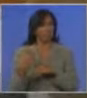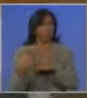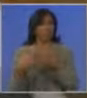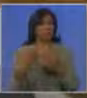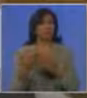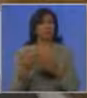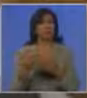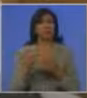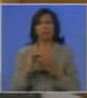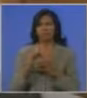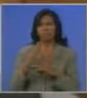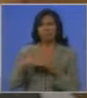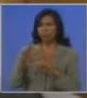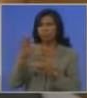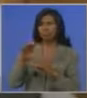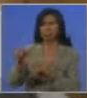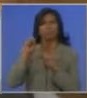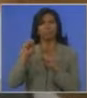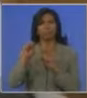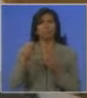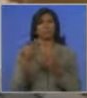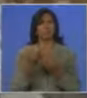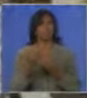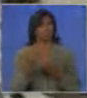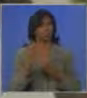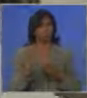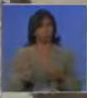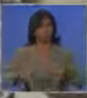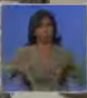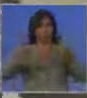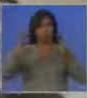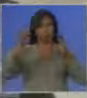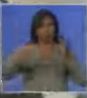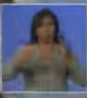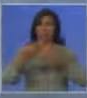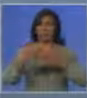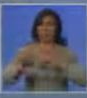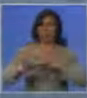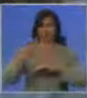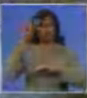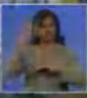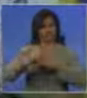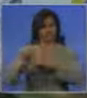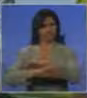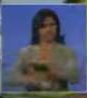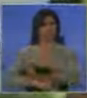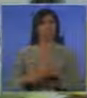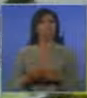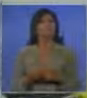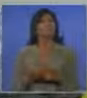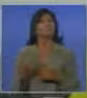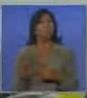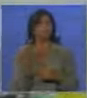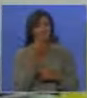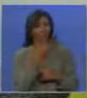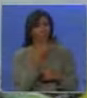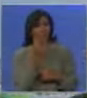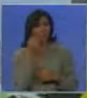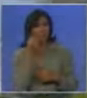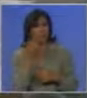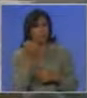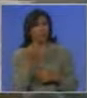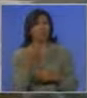Guayas sentenció a los culpables. La señora Linda Lady Bimbela Vera y el señor Vicente Anastasio Olmedo Lord fueron